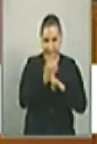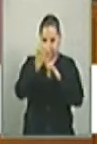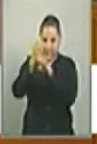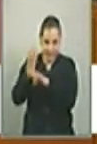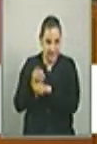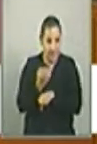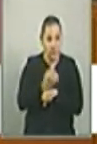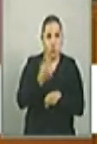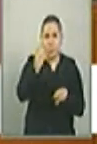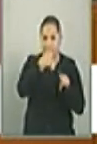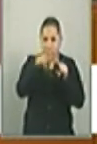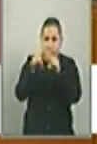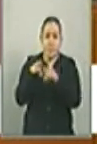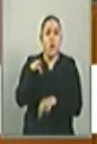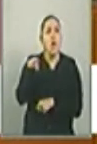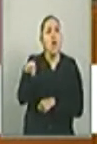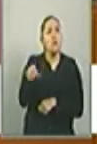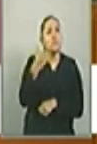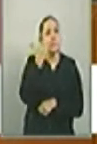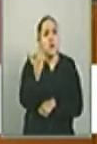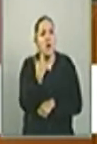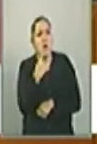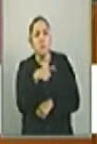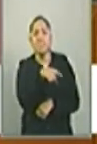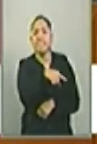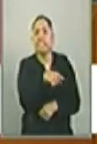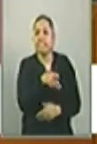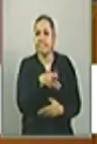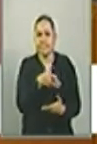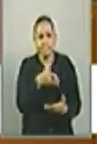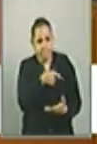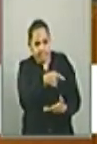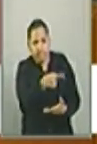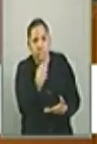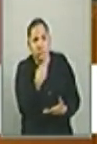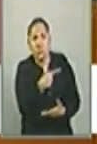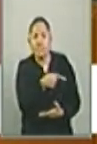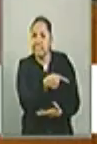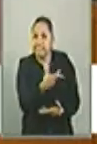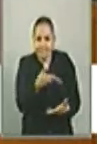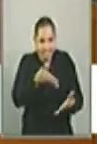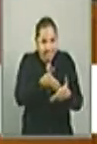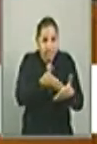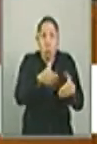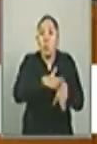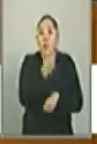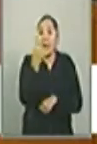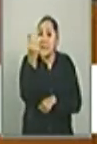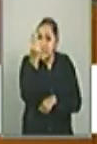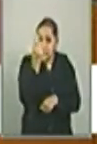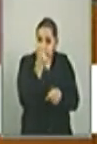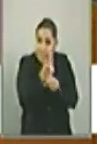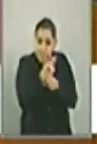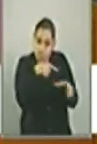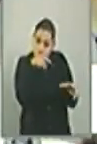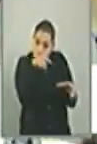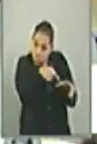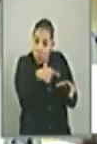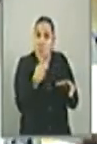en las investigaciones donde hay recursos ilícitos porque se necesita la querella de la Unidad de Inteligencia